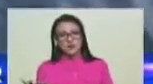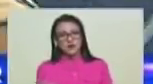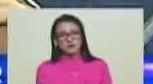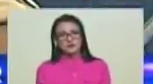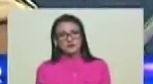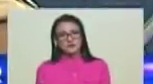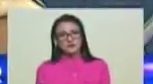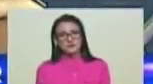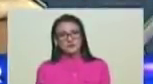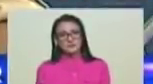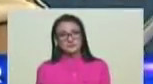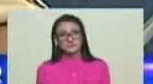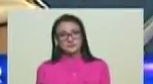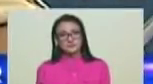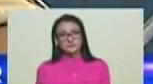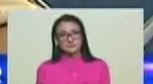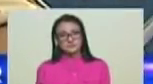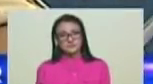ok.